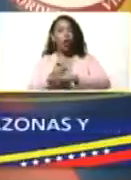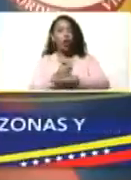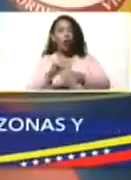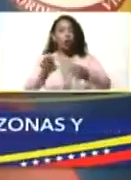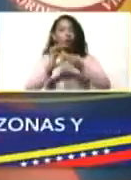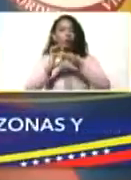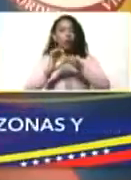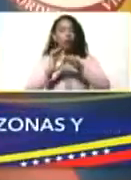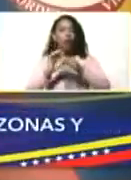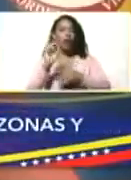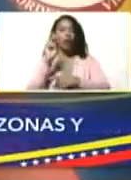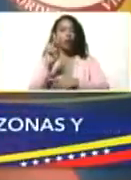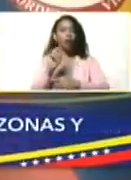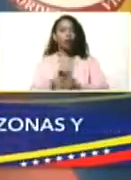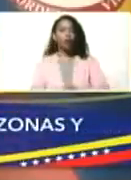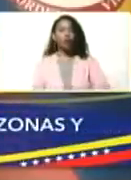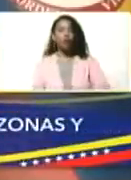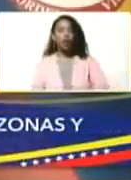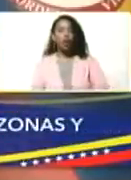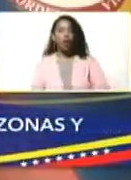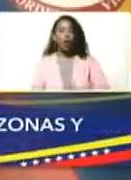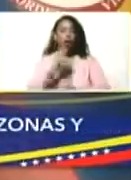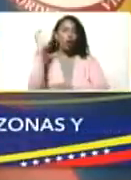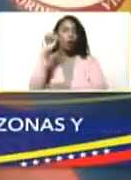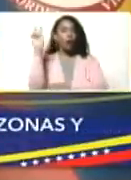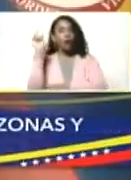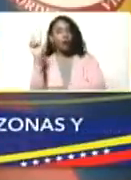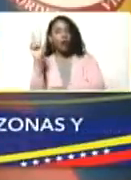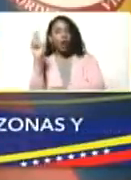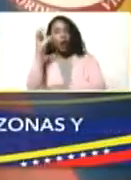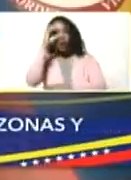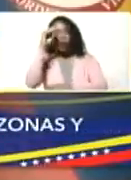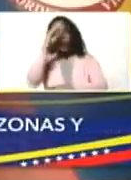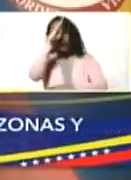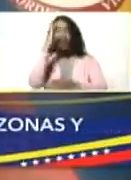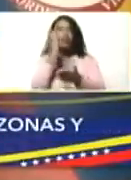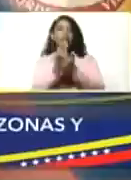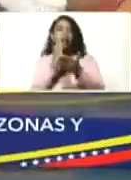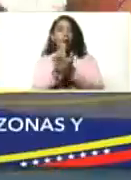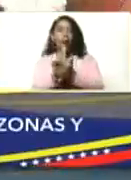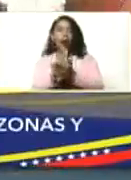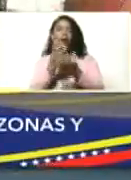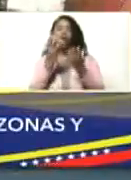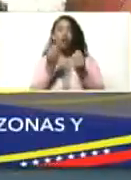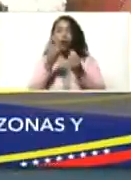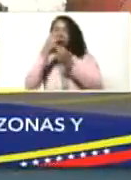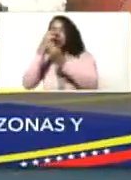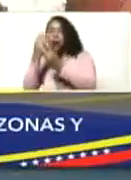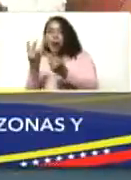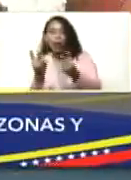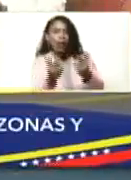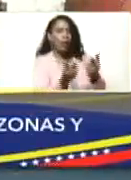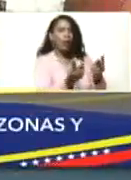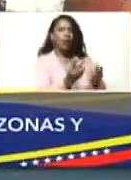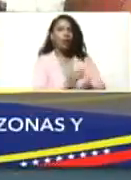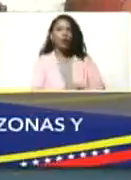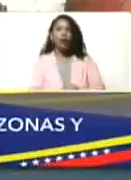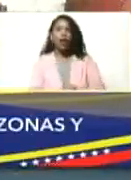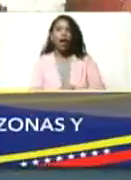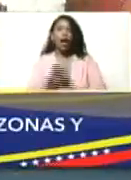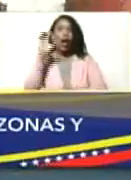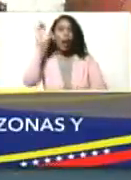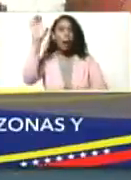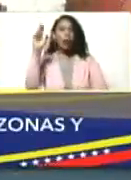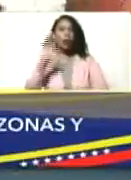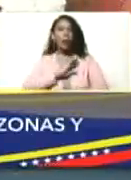de nuestros dos países. Presidente Gustavo Petro, usted siempre será muy bienvenido a la patria de